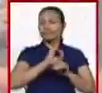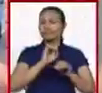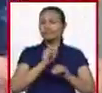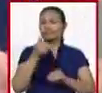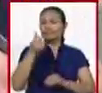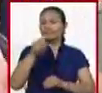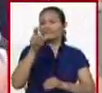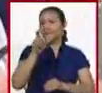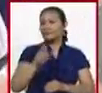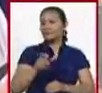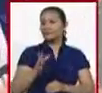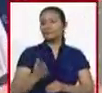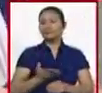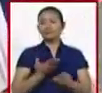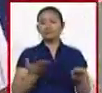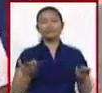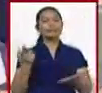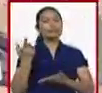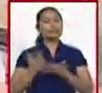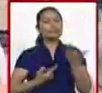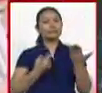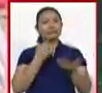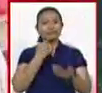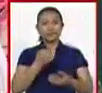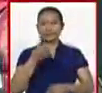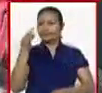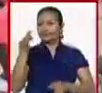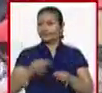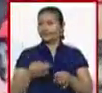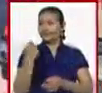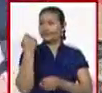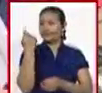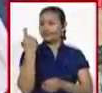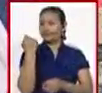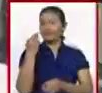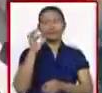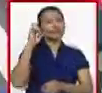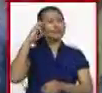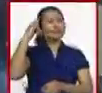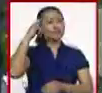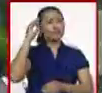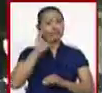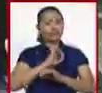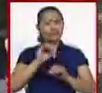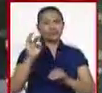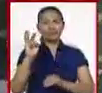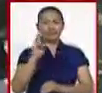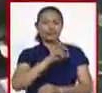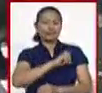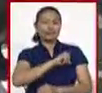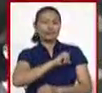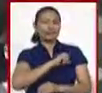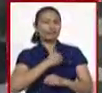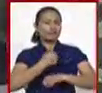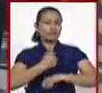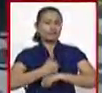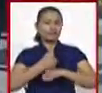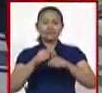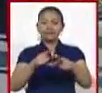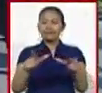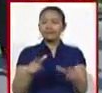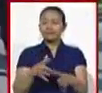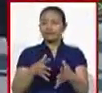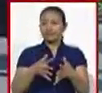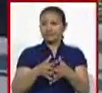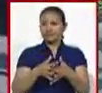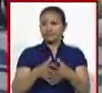en sus intereses. ¿Qué se les puede decir si ellos no entienden ninguna razón? Un grupo de 6 policías se mantuvieron en un punto de